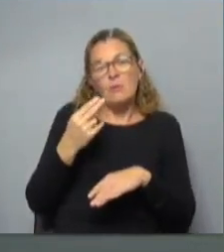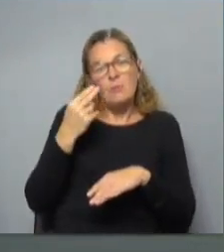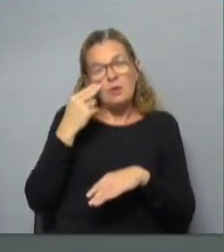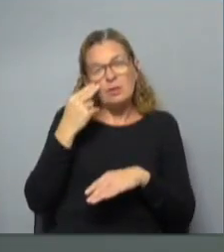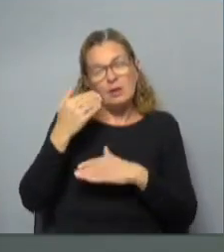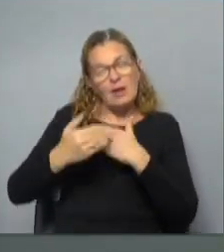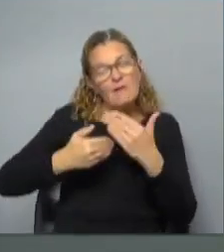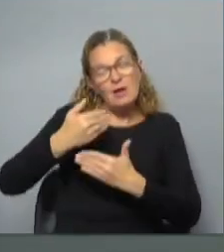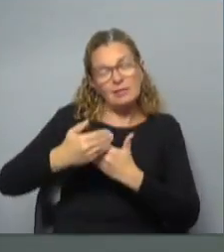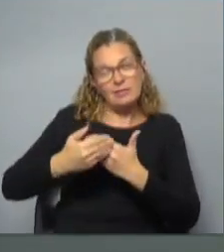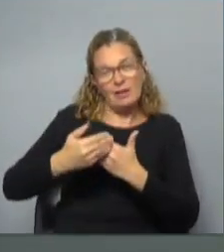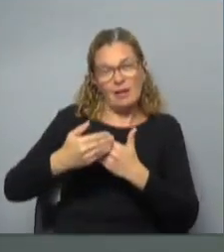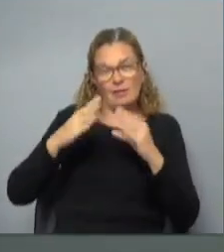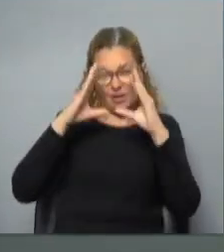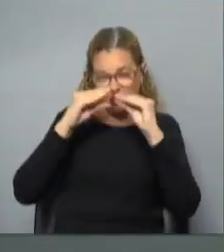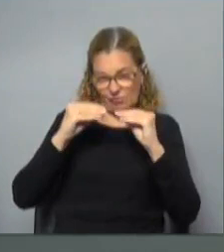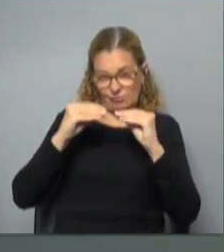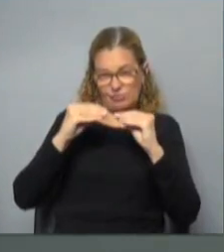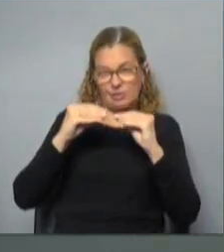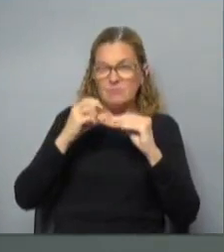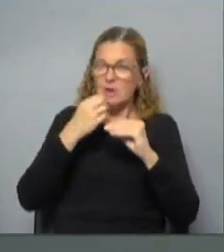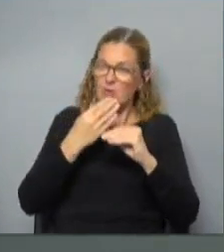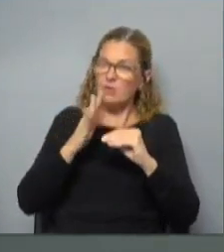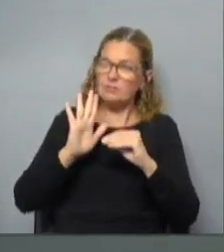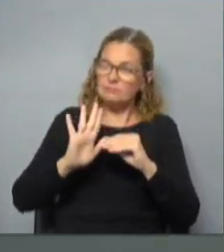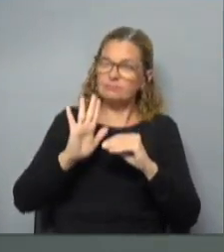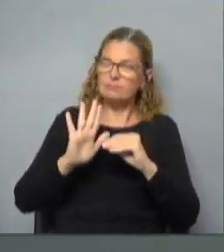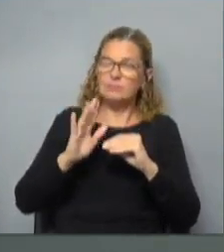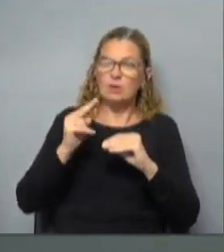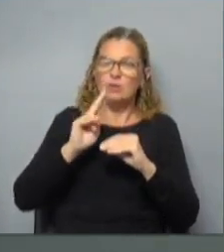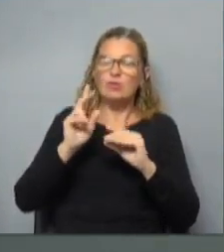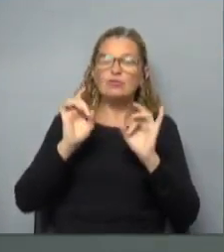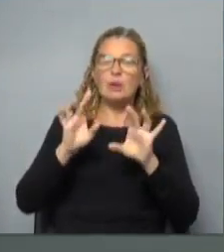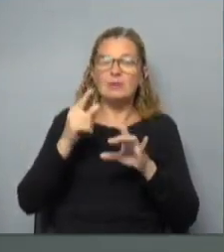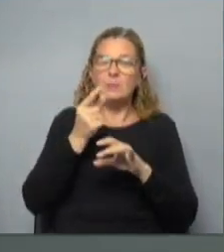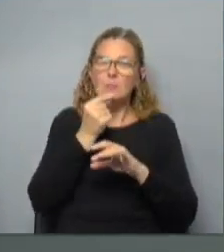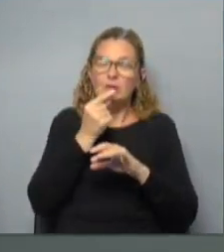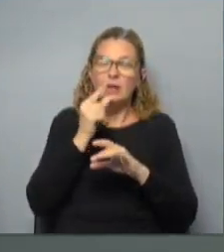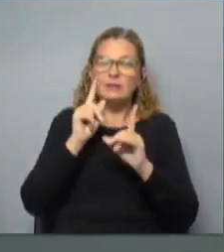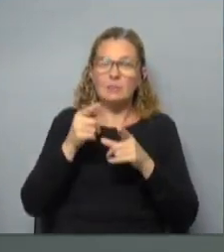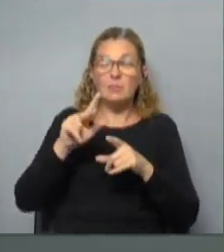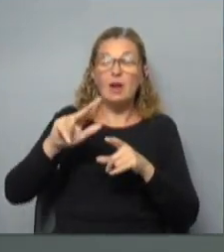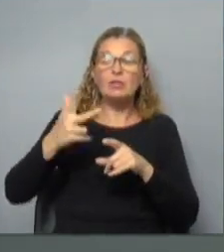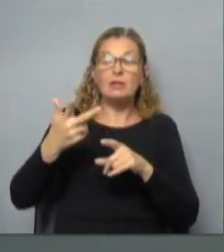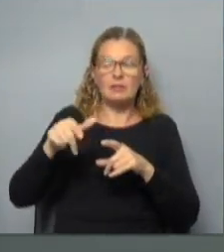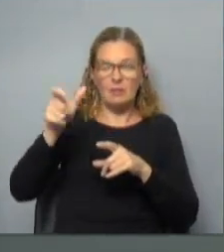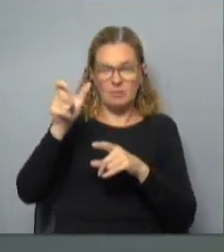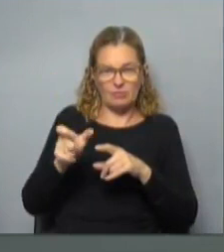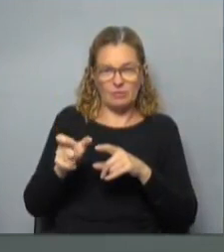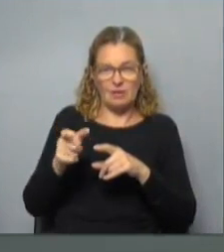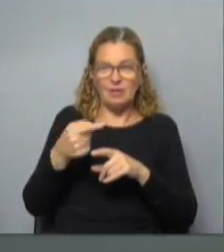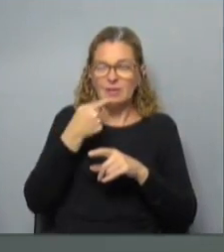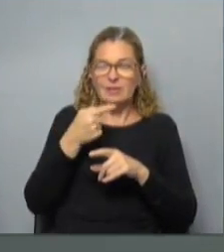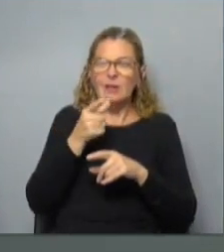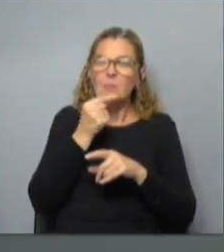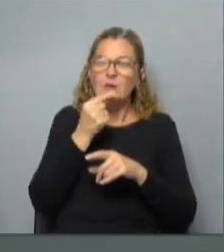de avanzar hacia el allanamiento nocturno no sólo en términos de riesgo para la policía sino para terceras partes asegura